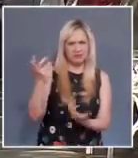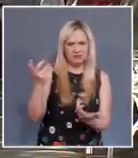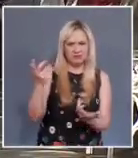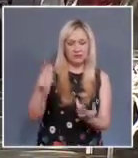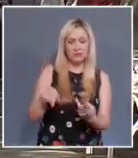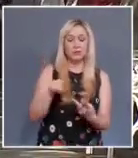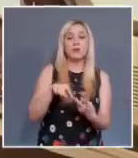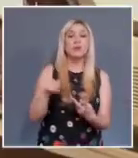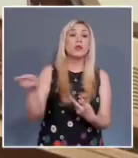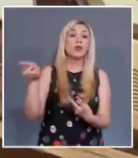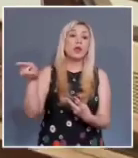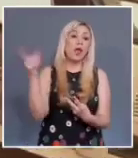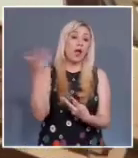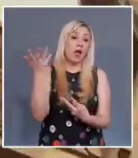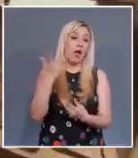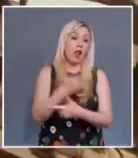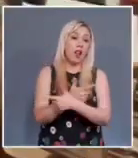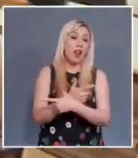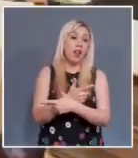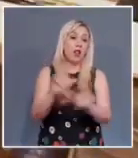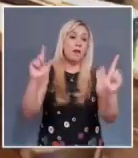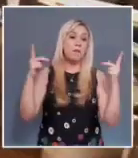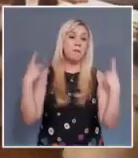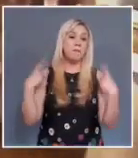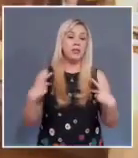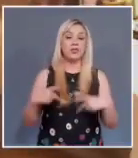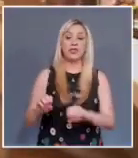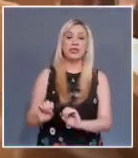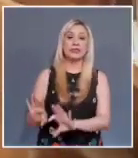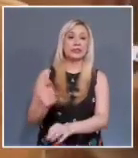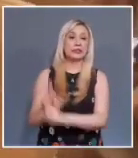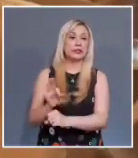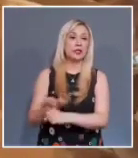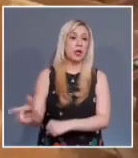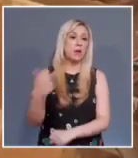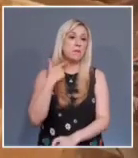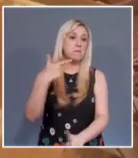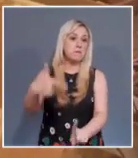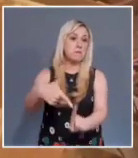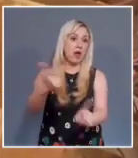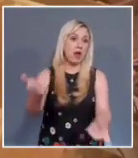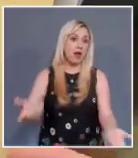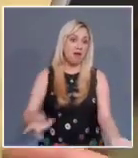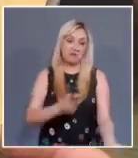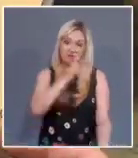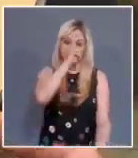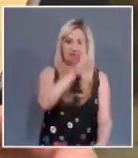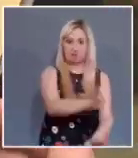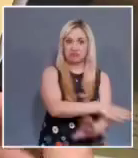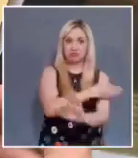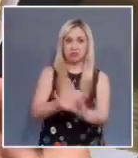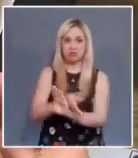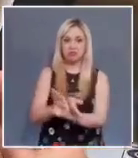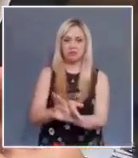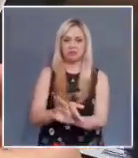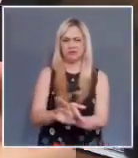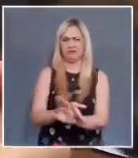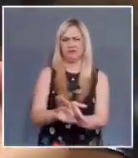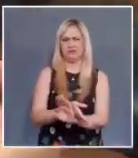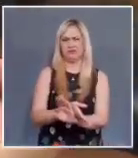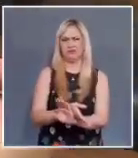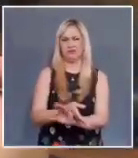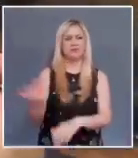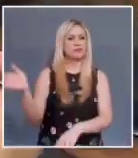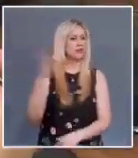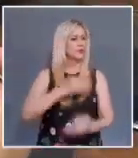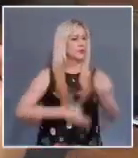persona procesada por el delito de homicidio. A este llamado se sumó la Corporación de Jueces y Magistrados de Colombia,